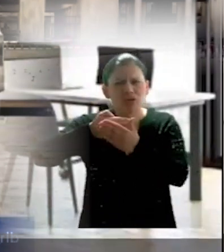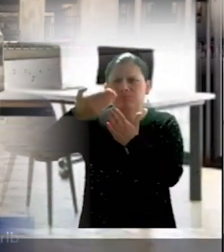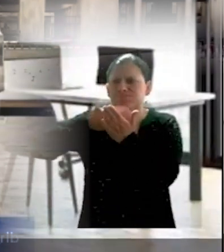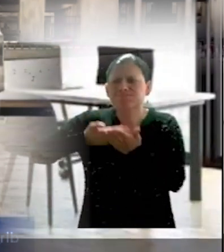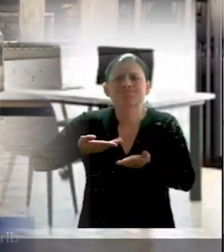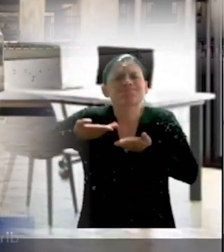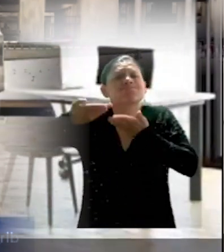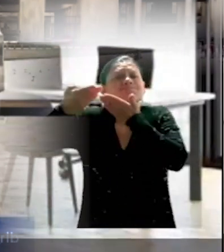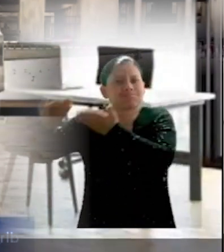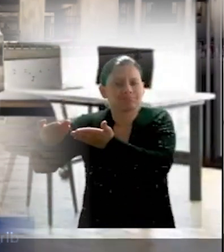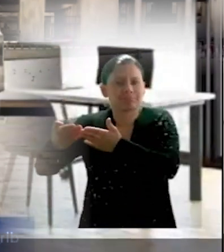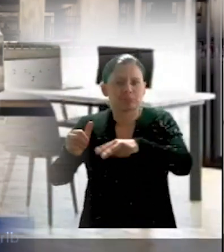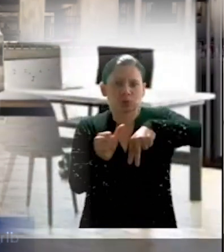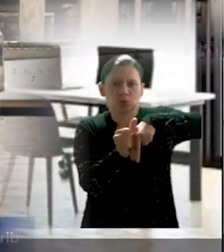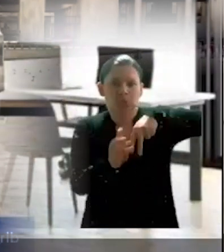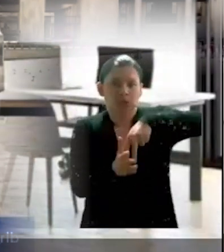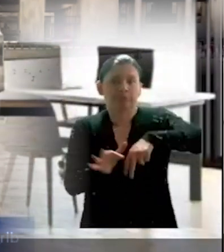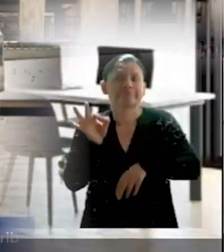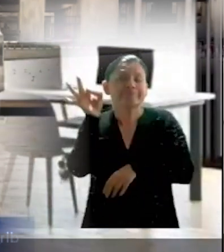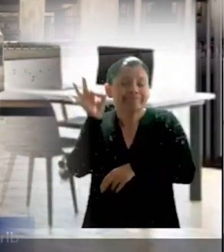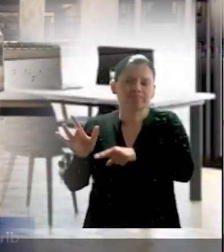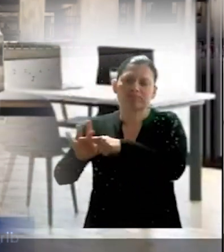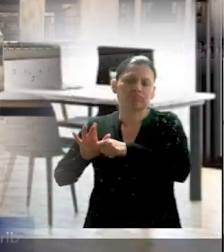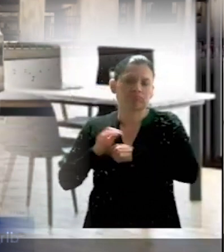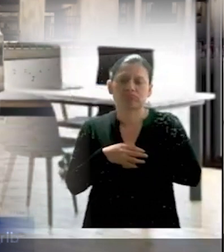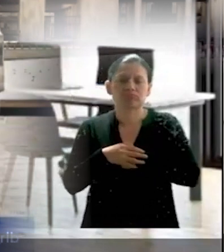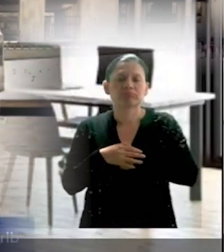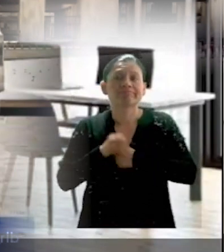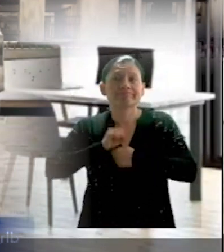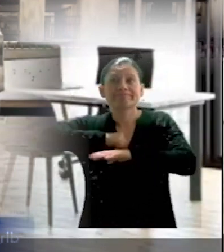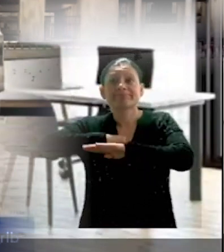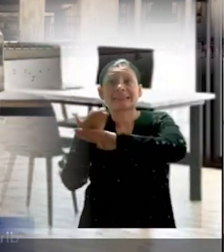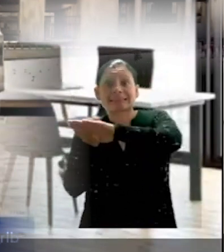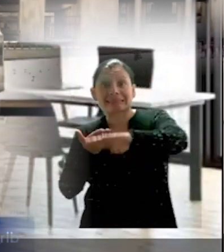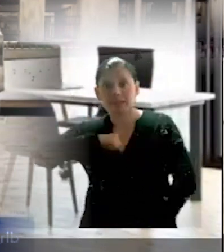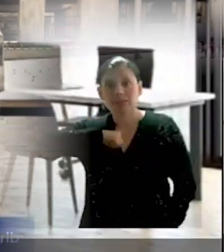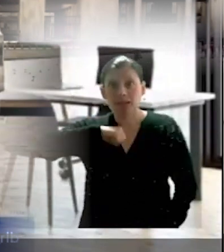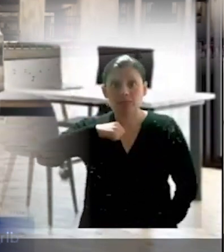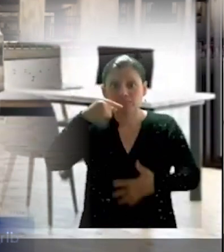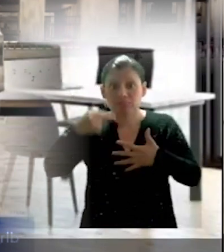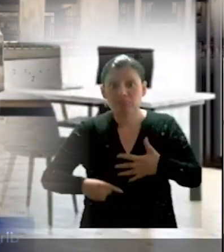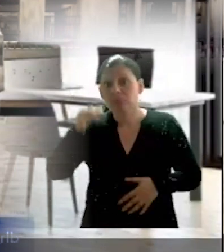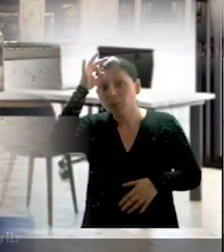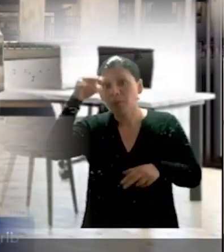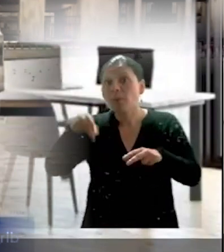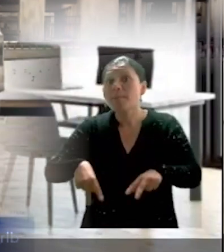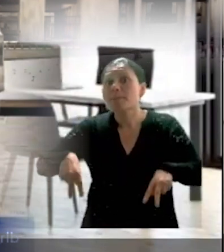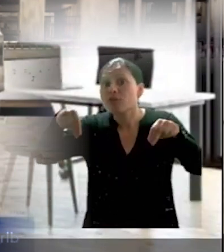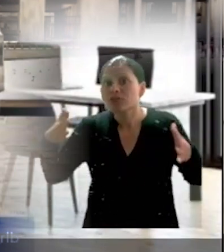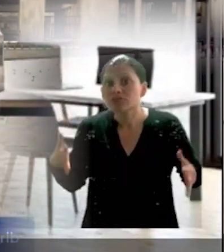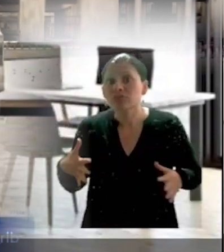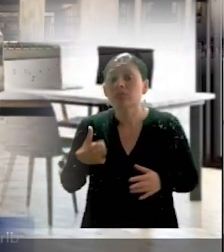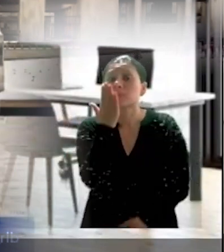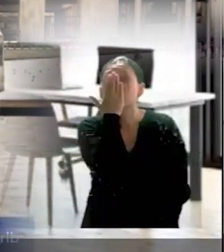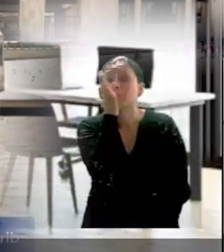siempre sucede lo mismo, sobre todo si quien reclama unos derechos puede ser una población indígena frente a algún trámite del